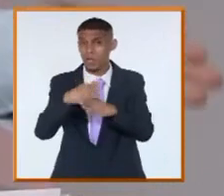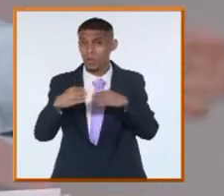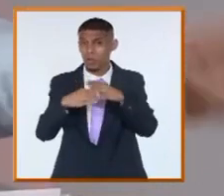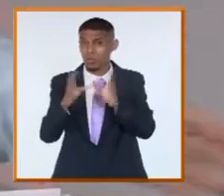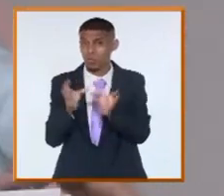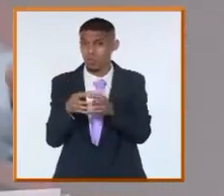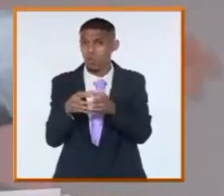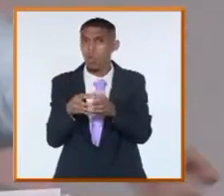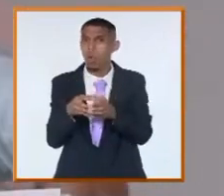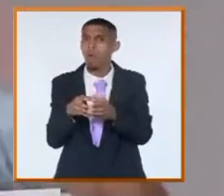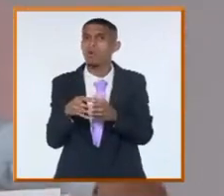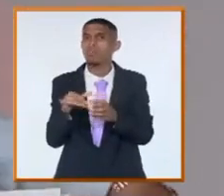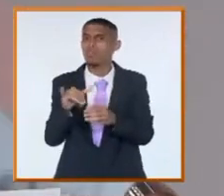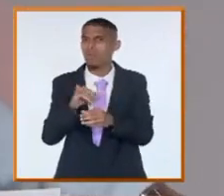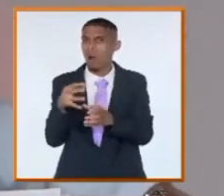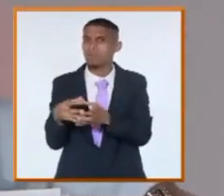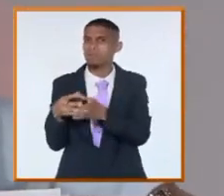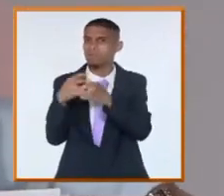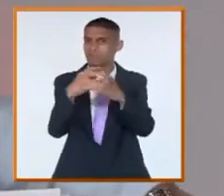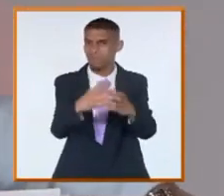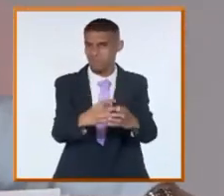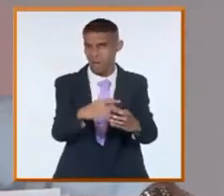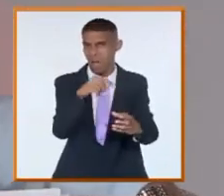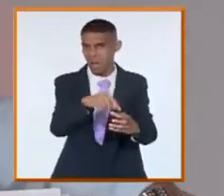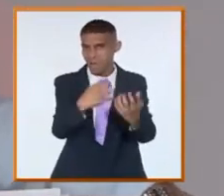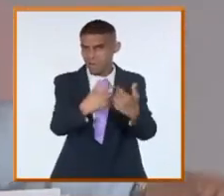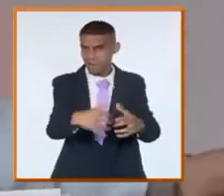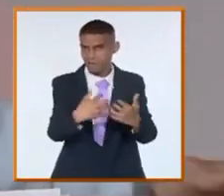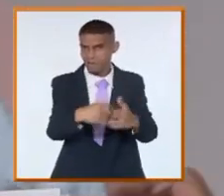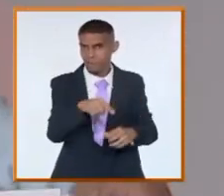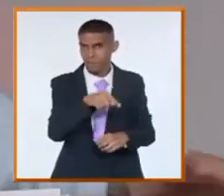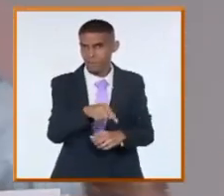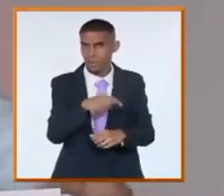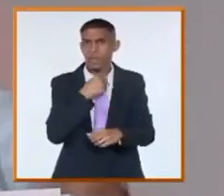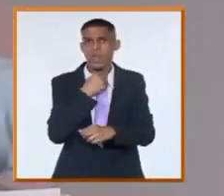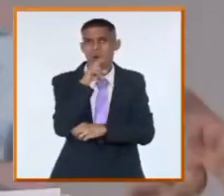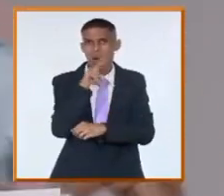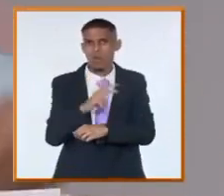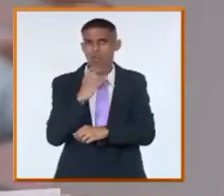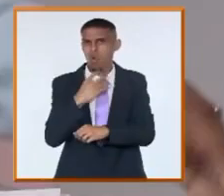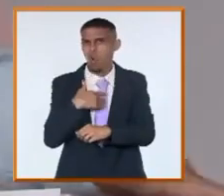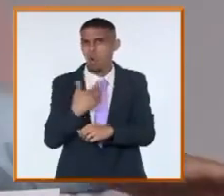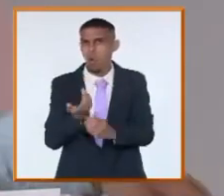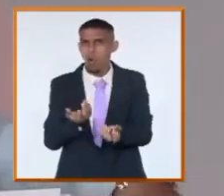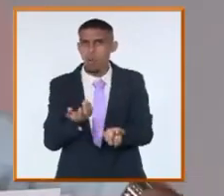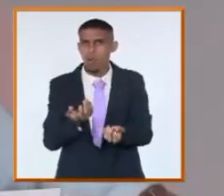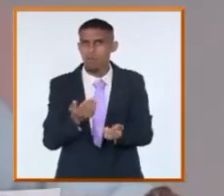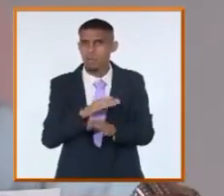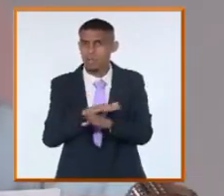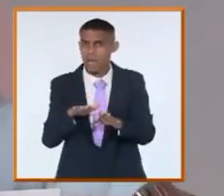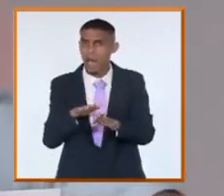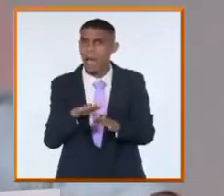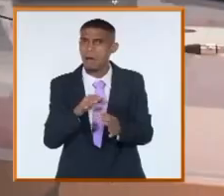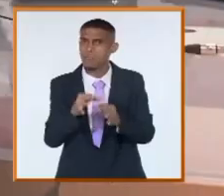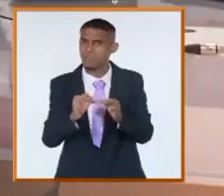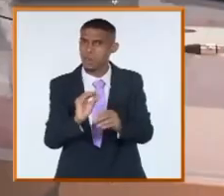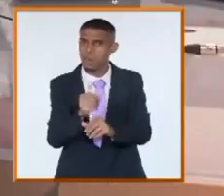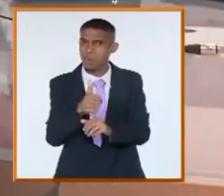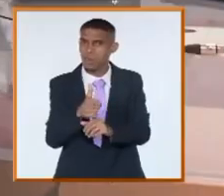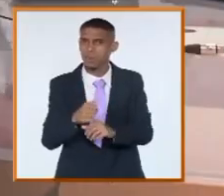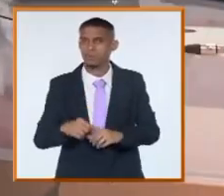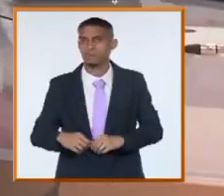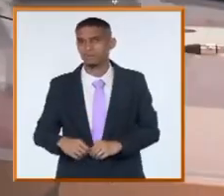que le toca a los jefes principales que que seguimos las plantas y siempre que podamos vamos nosotros y siempre tenemos siempre compañeros